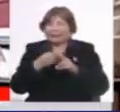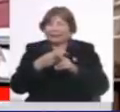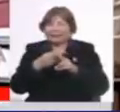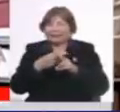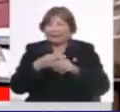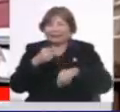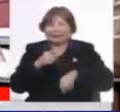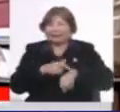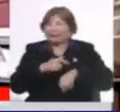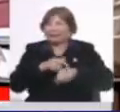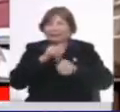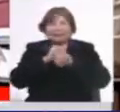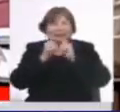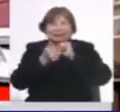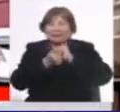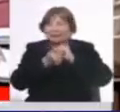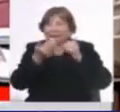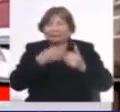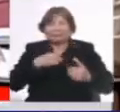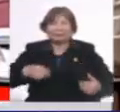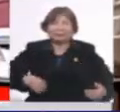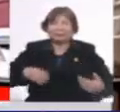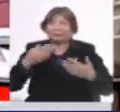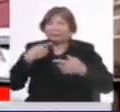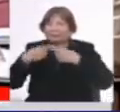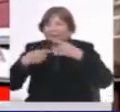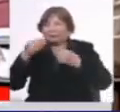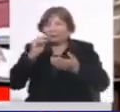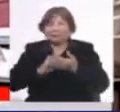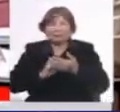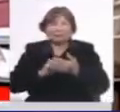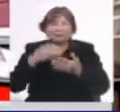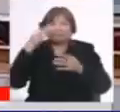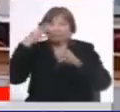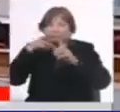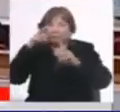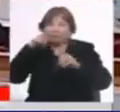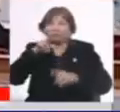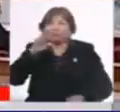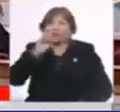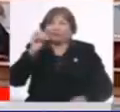tiempo sobre el cambio de ministro. Cada vez batimos los récords